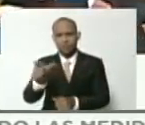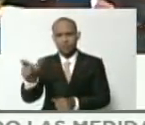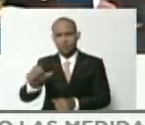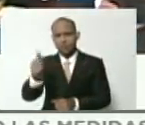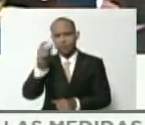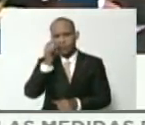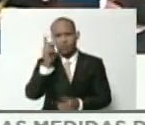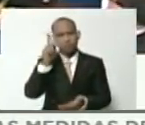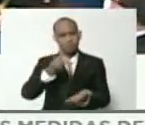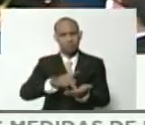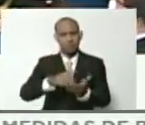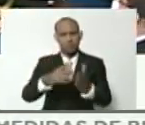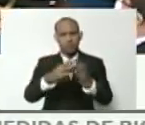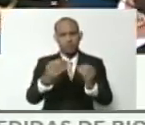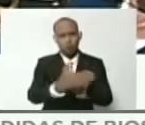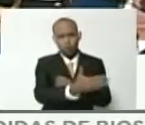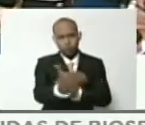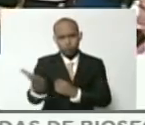presentes todos,